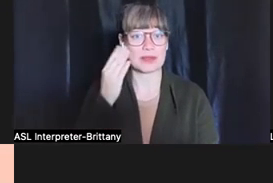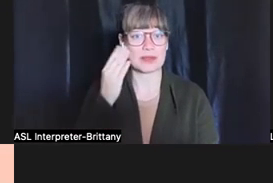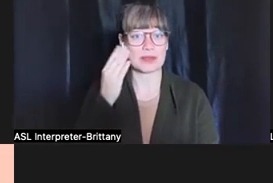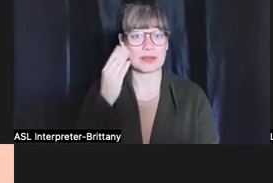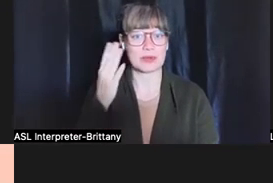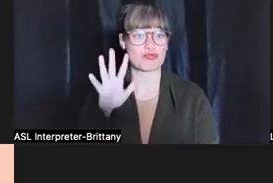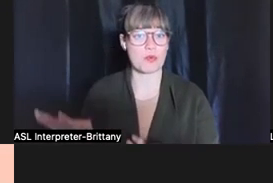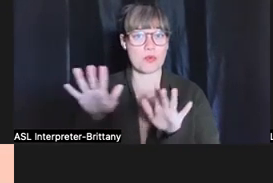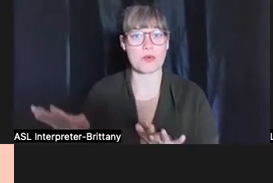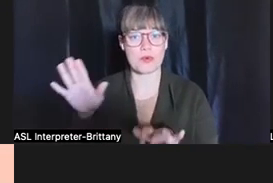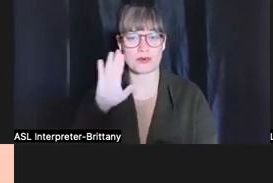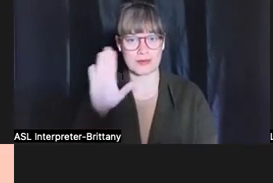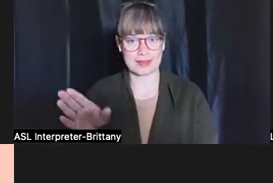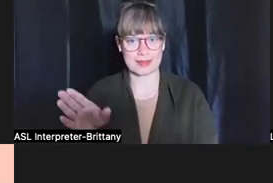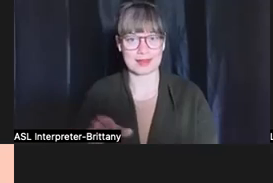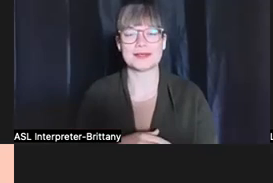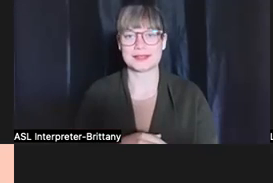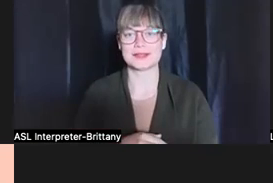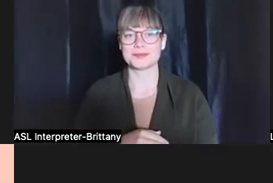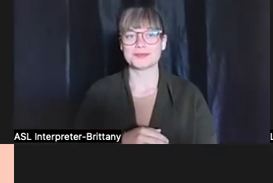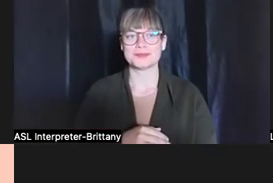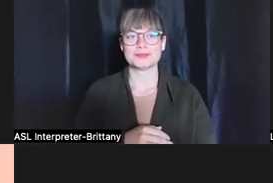Vamos a estar grabando.